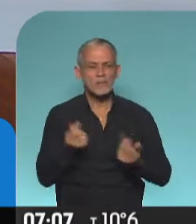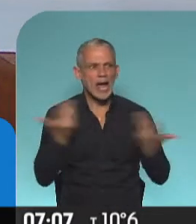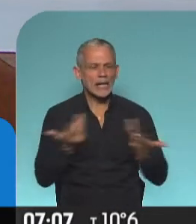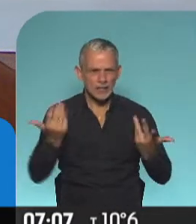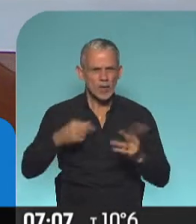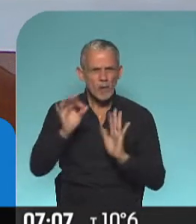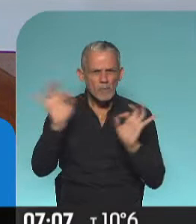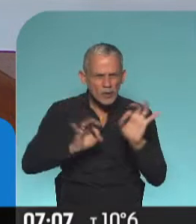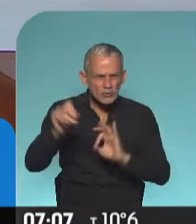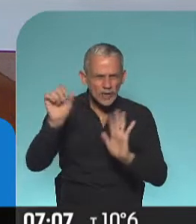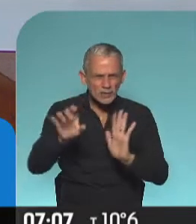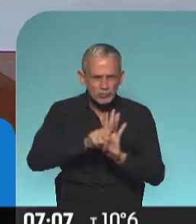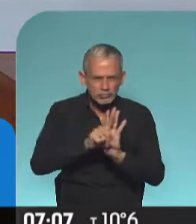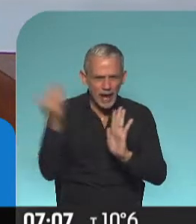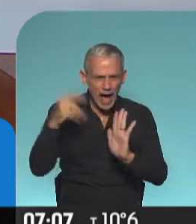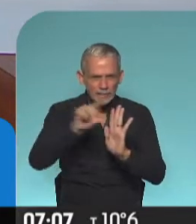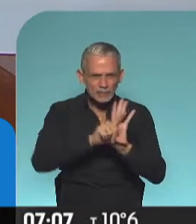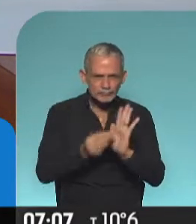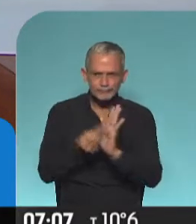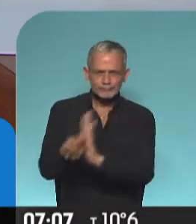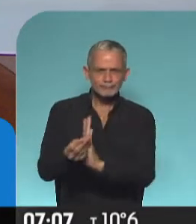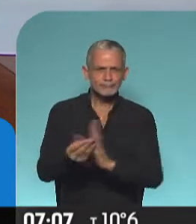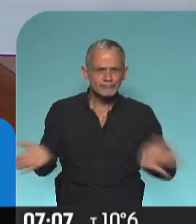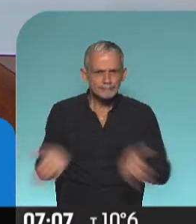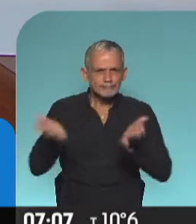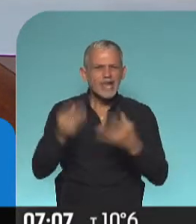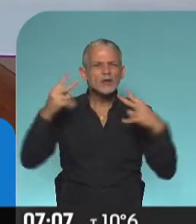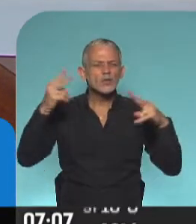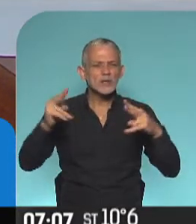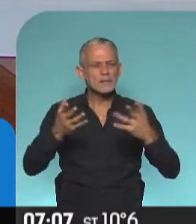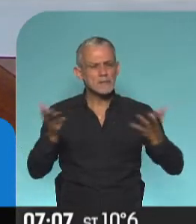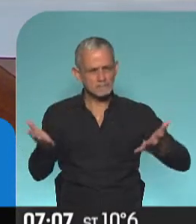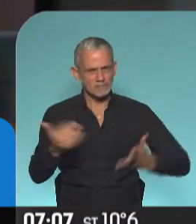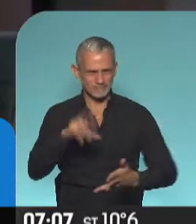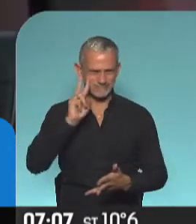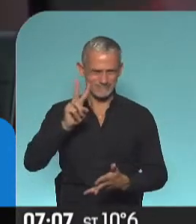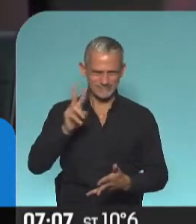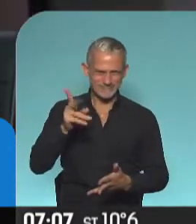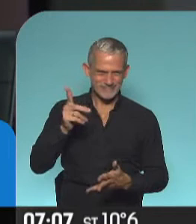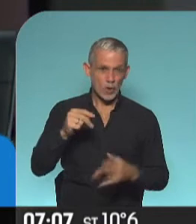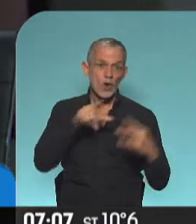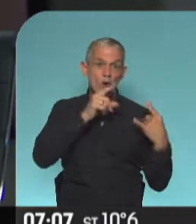con ese proyecto de ley finalmente que tenía que ver con el incentivo turístico? Claro, veíamos ahí las imágenes de la